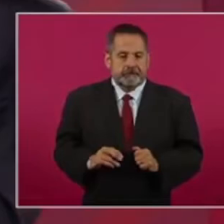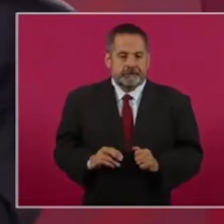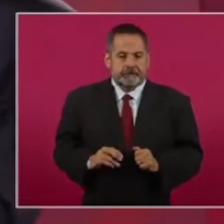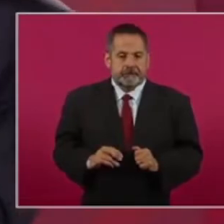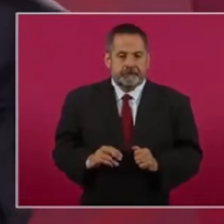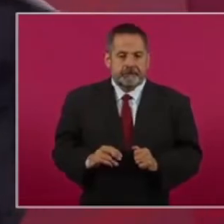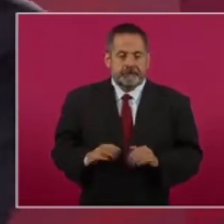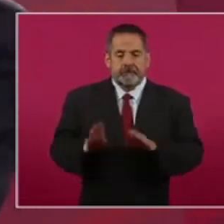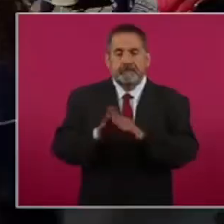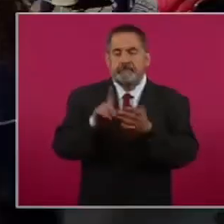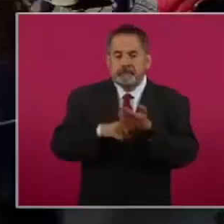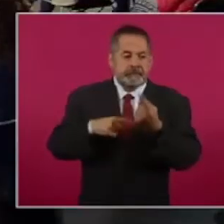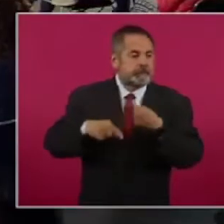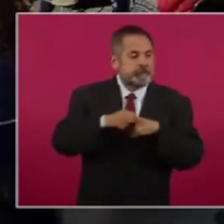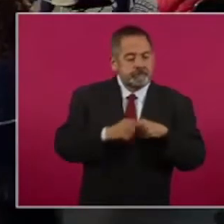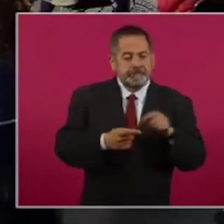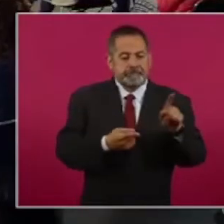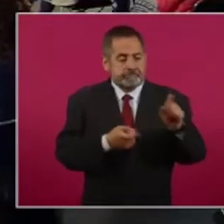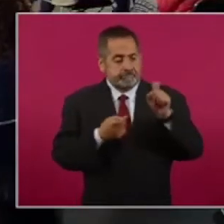La recaudación,